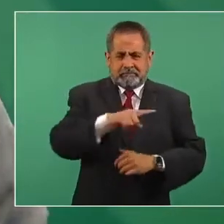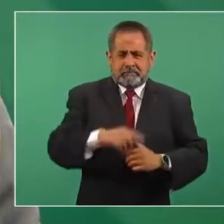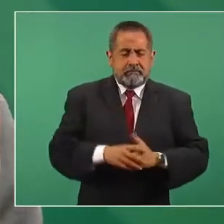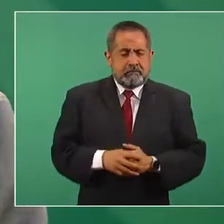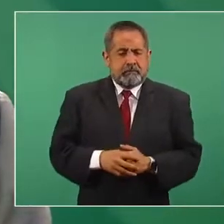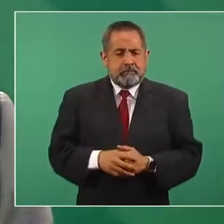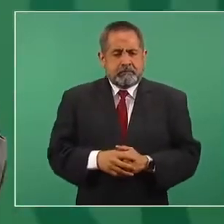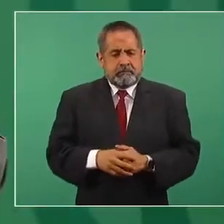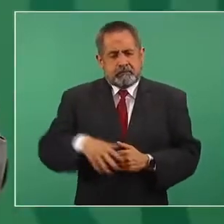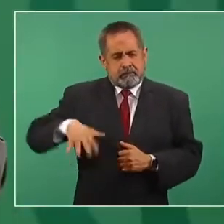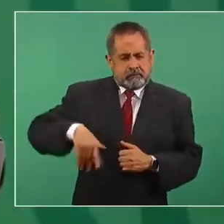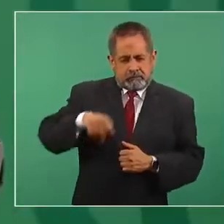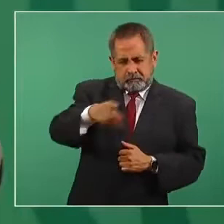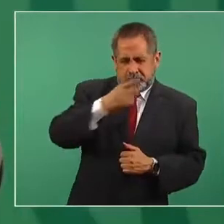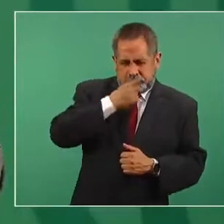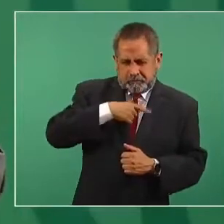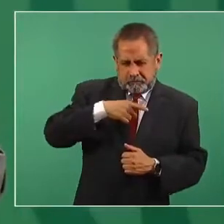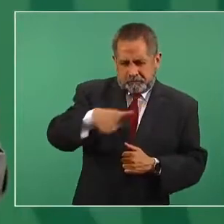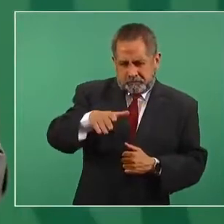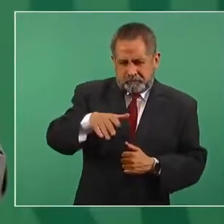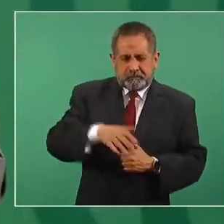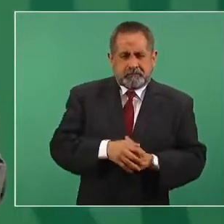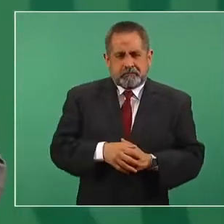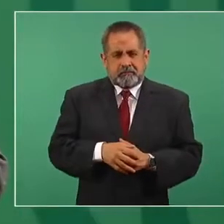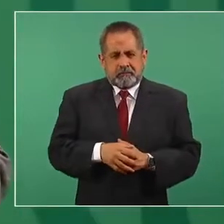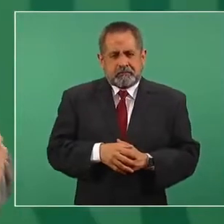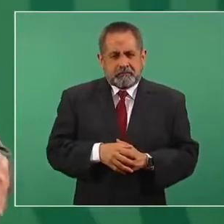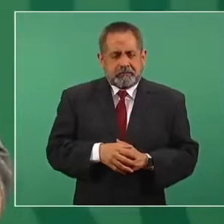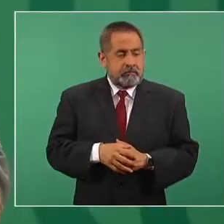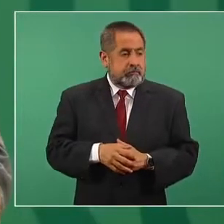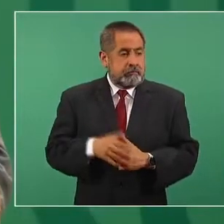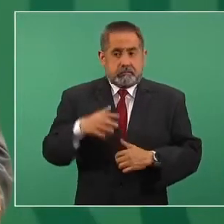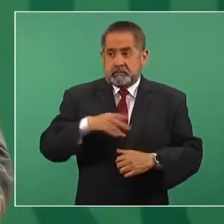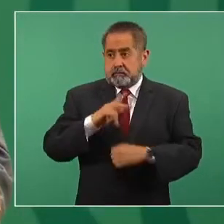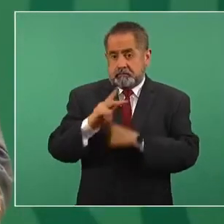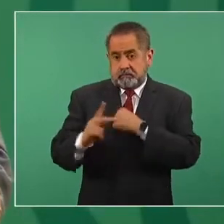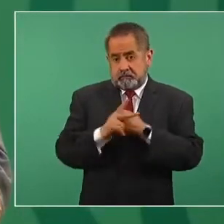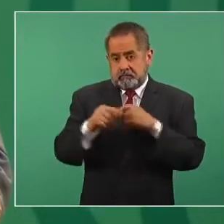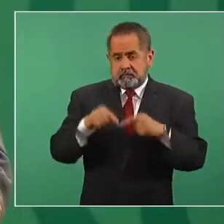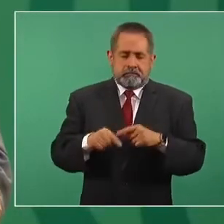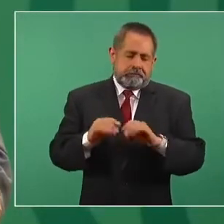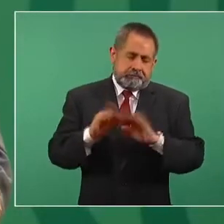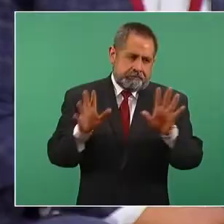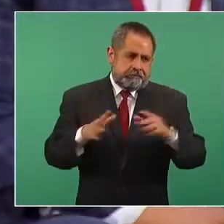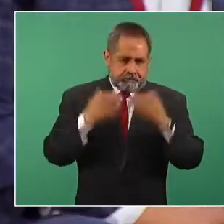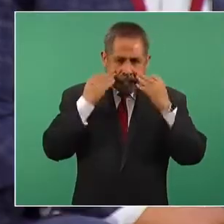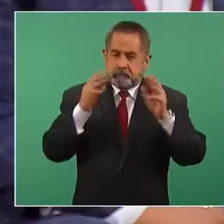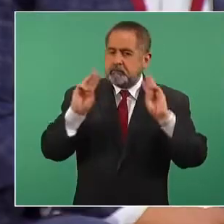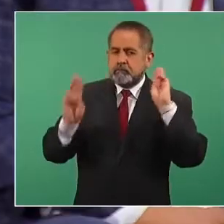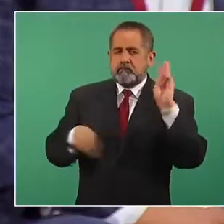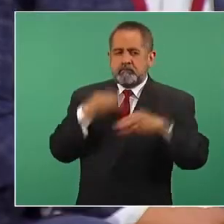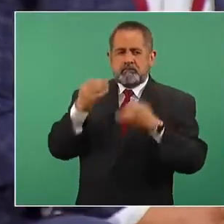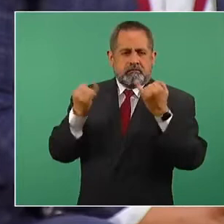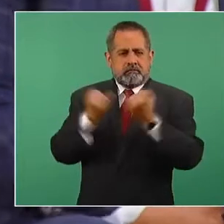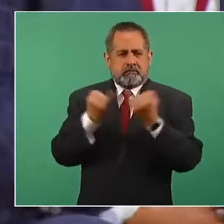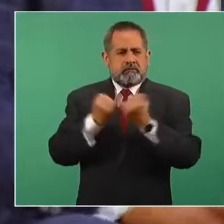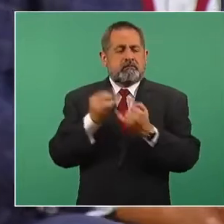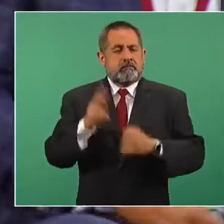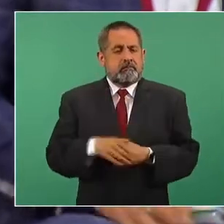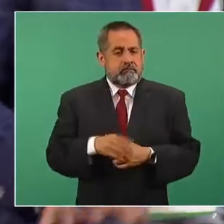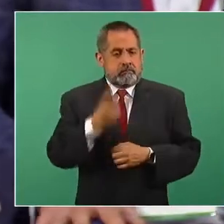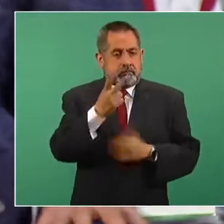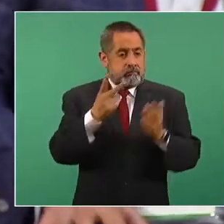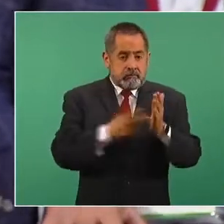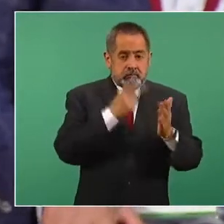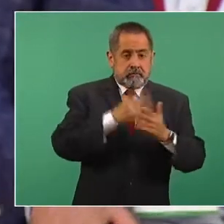Por lo que tú mencionabas, han habido en nuestro país, pues es muy claro, y en el mundo, dos